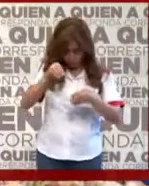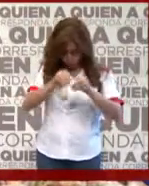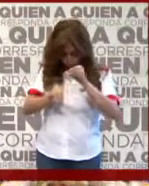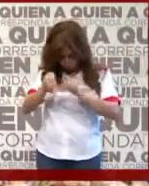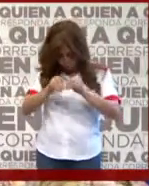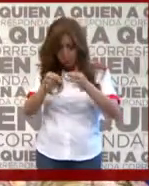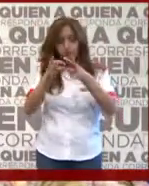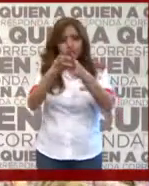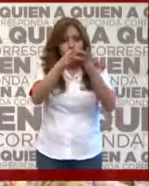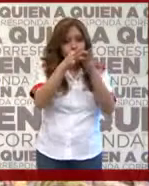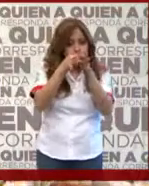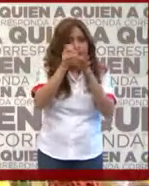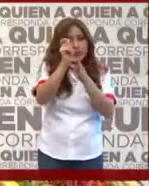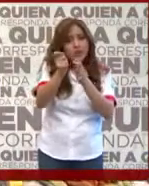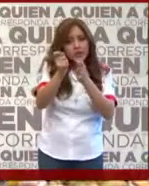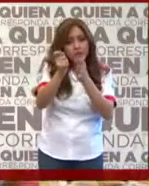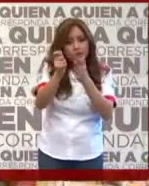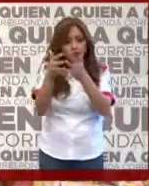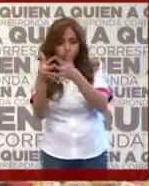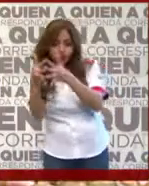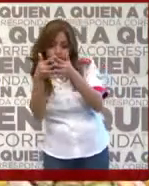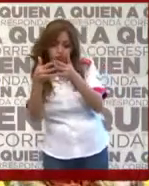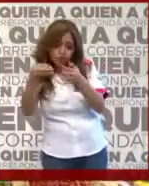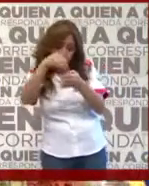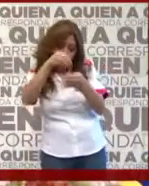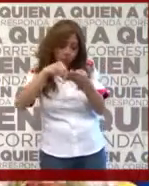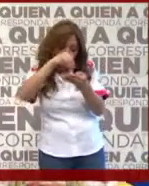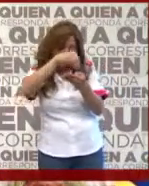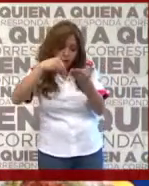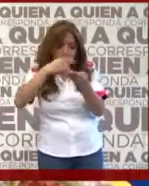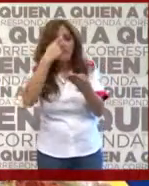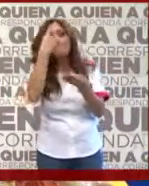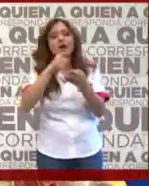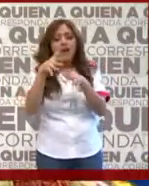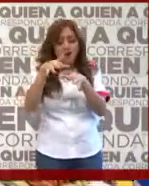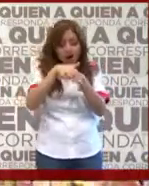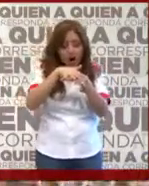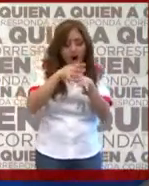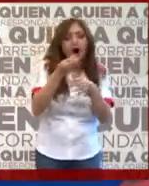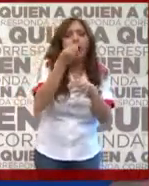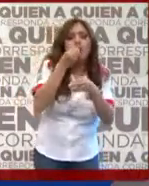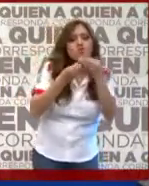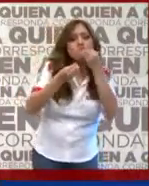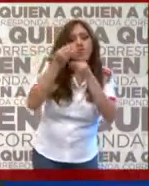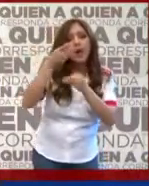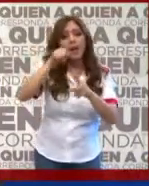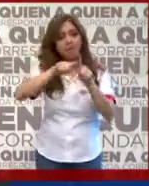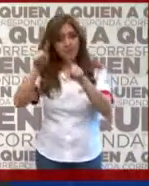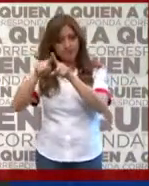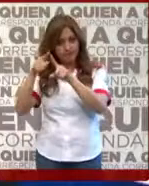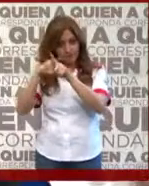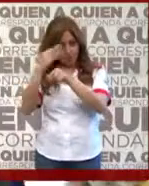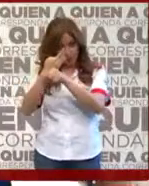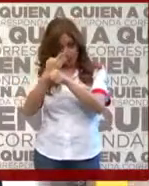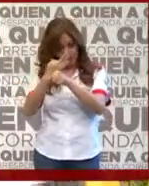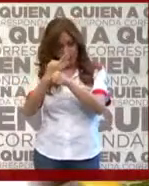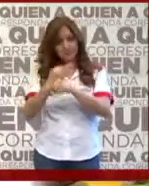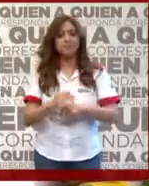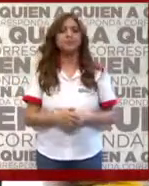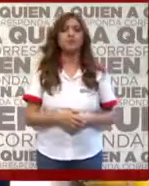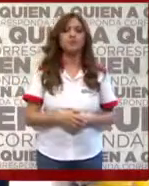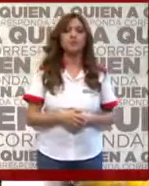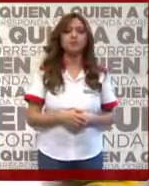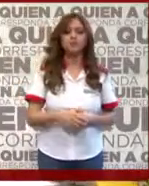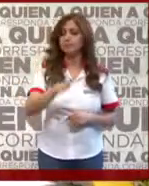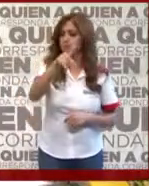que combinamos una serie de elementos para que dé un sabor especial en cada uno de los rollos que preparamos. Tenemos mira, más de. Más. Mira,